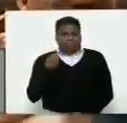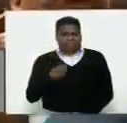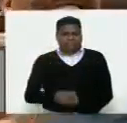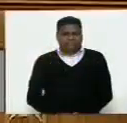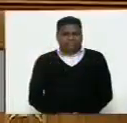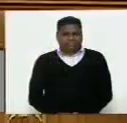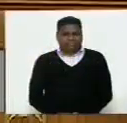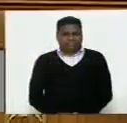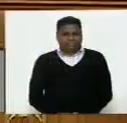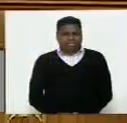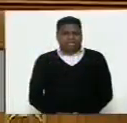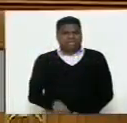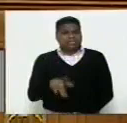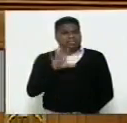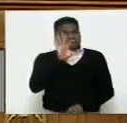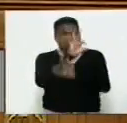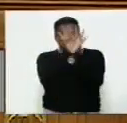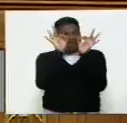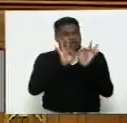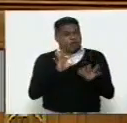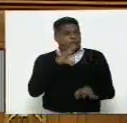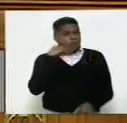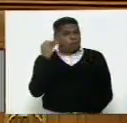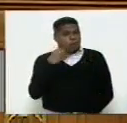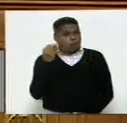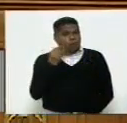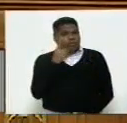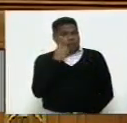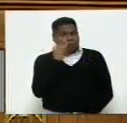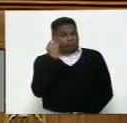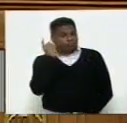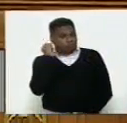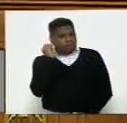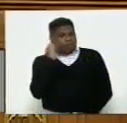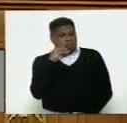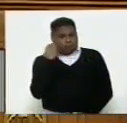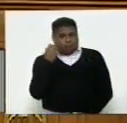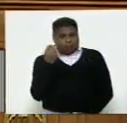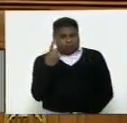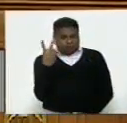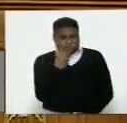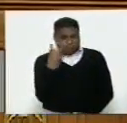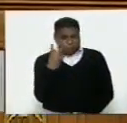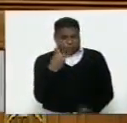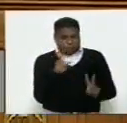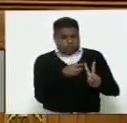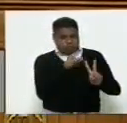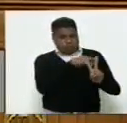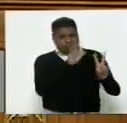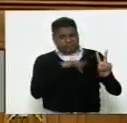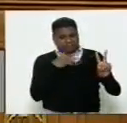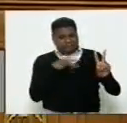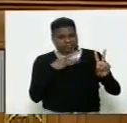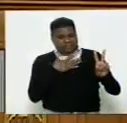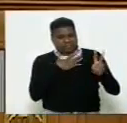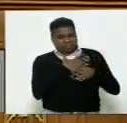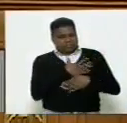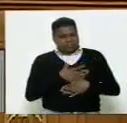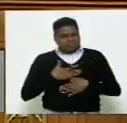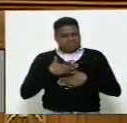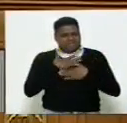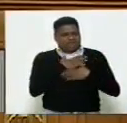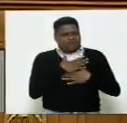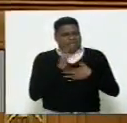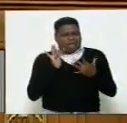y de esa manera, esa niña y ese niño que vienen allí sintiendo una madre que disfruta el